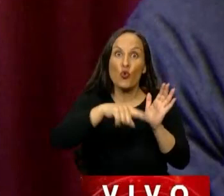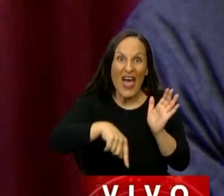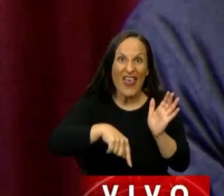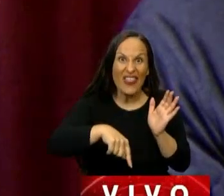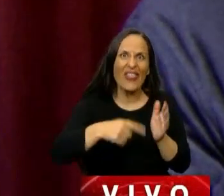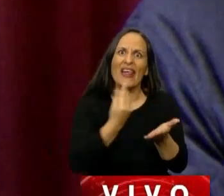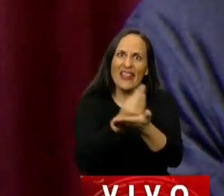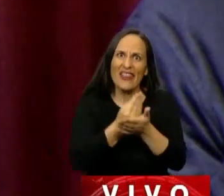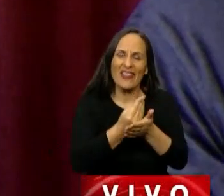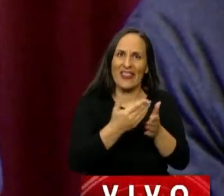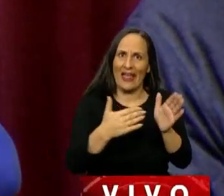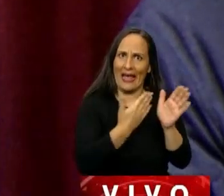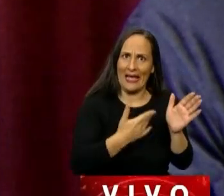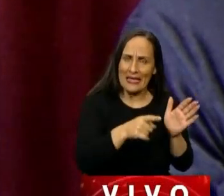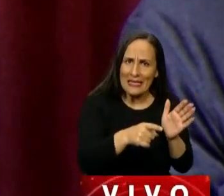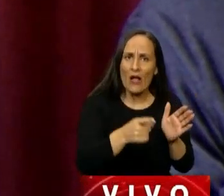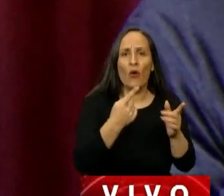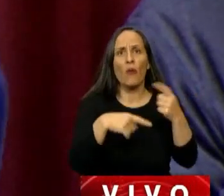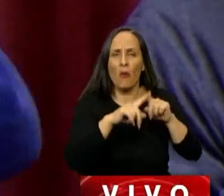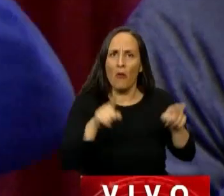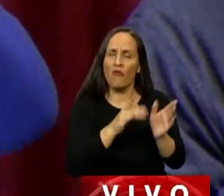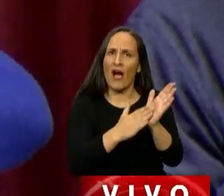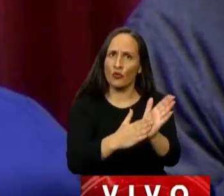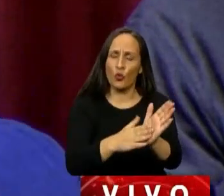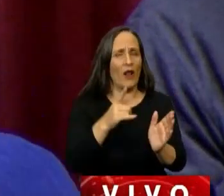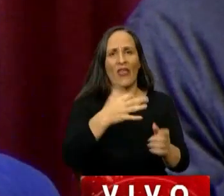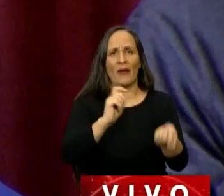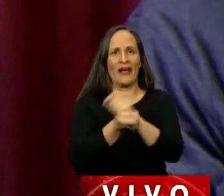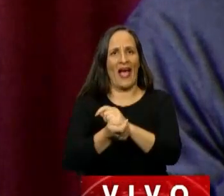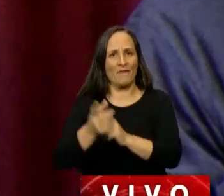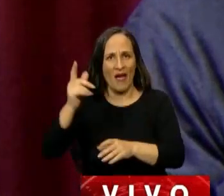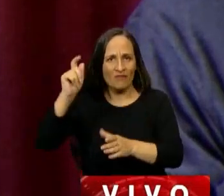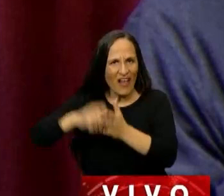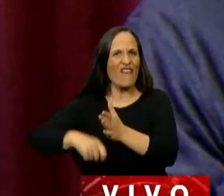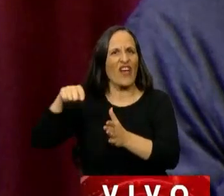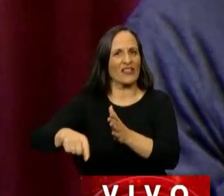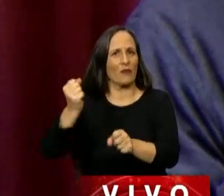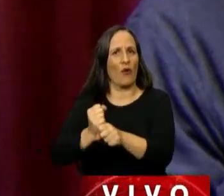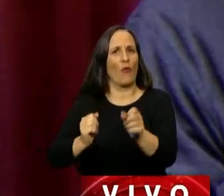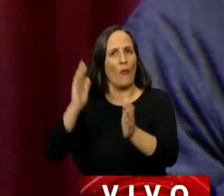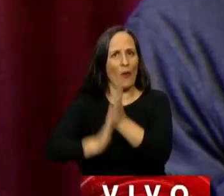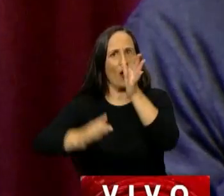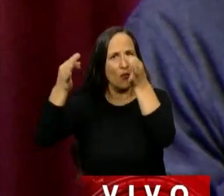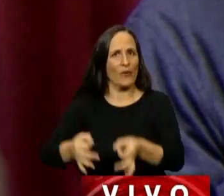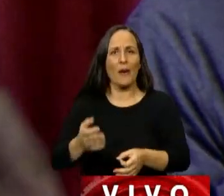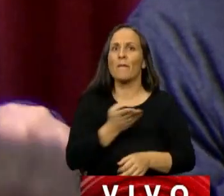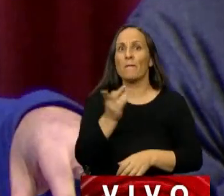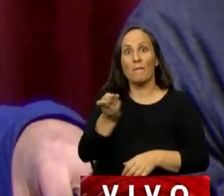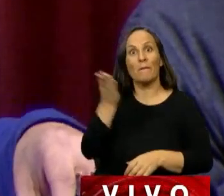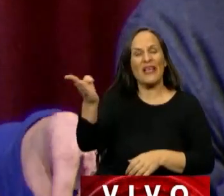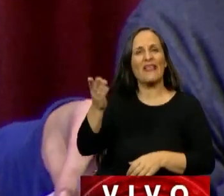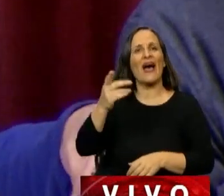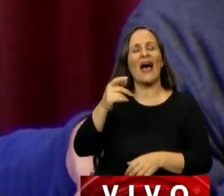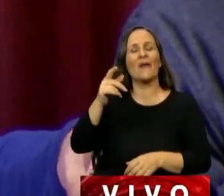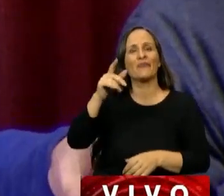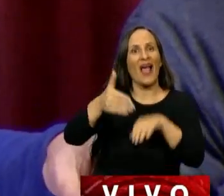son precarizados a través del monotributo. Que empiece por el gobierno de Larreta, que le pida a Larreta que